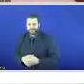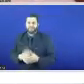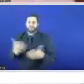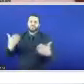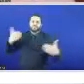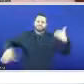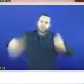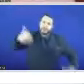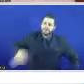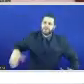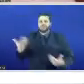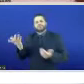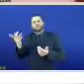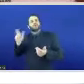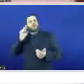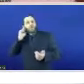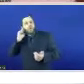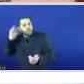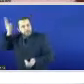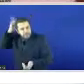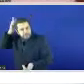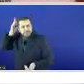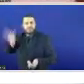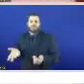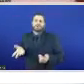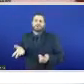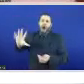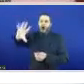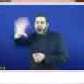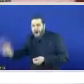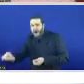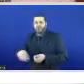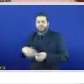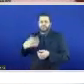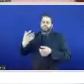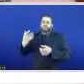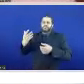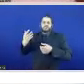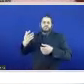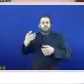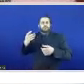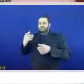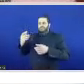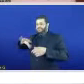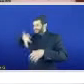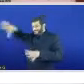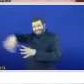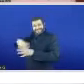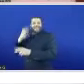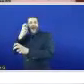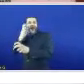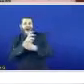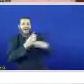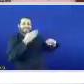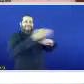indígenas, las mujeres afrodescendientes. No podían acceder a la justicia como un bien fundamental, pues tienen que acceder. Y los planes tienen que ser